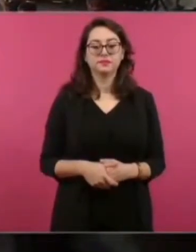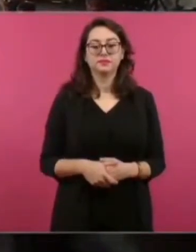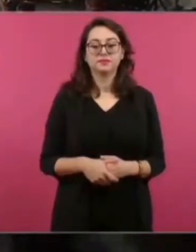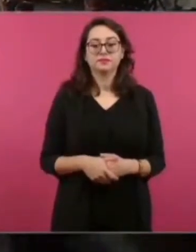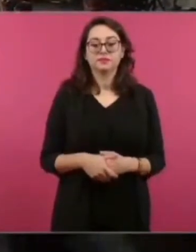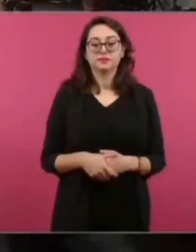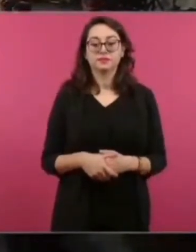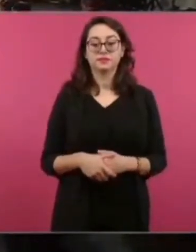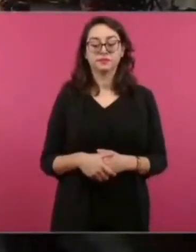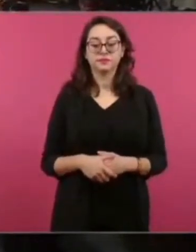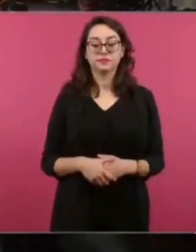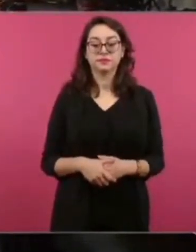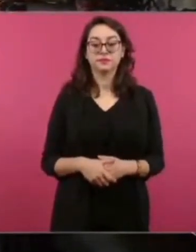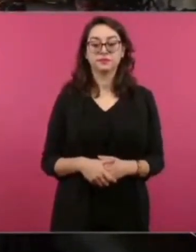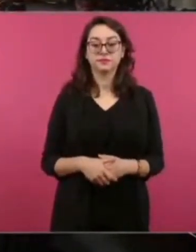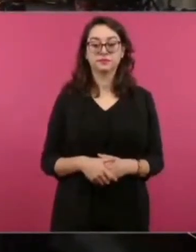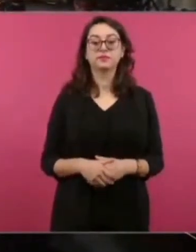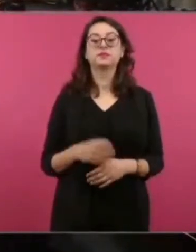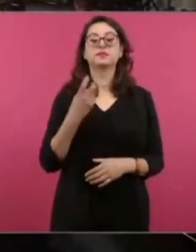Esto es